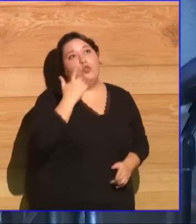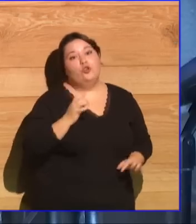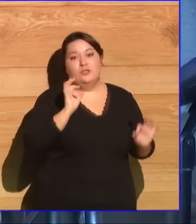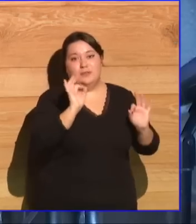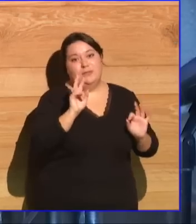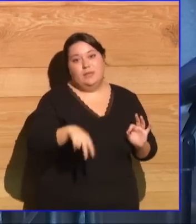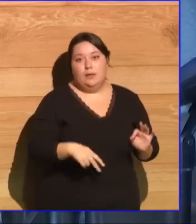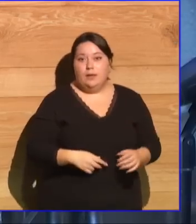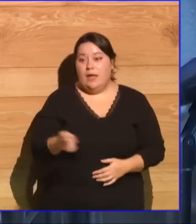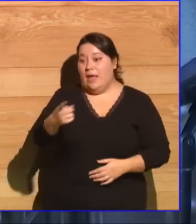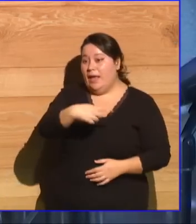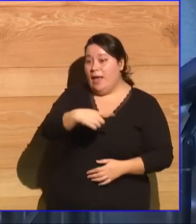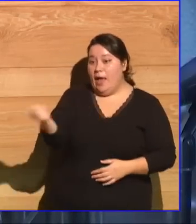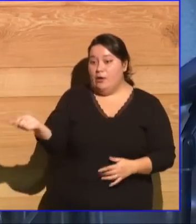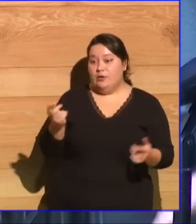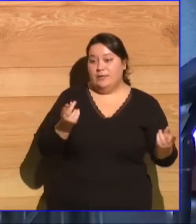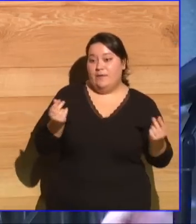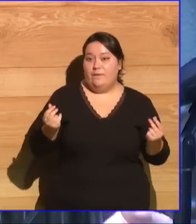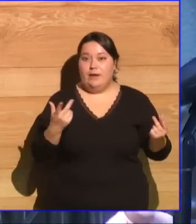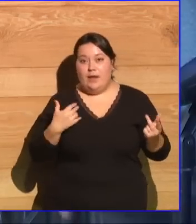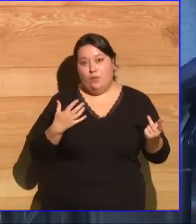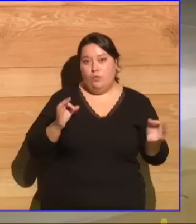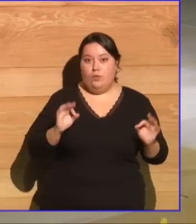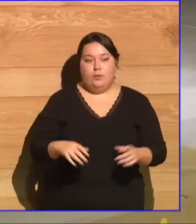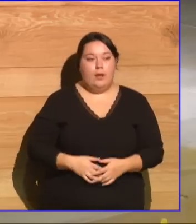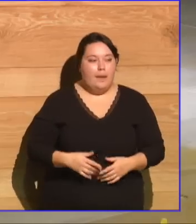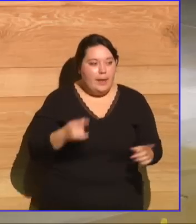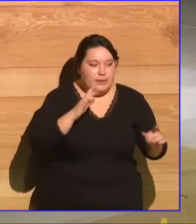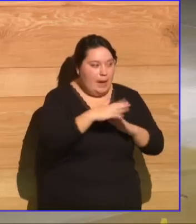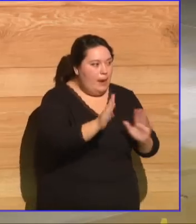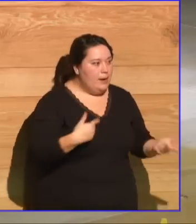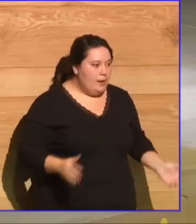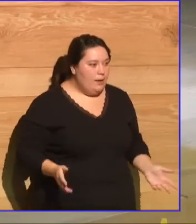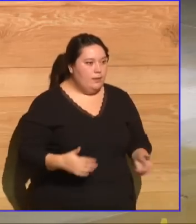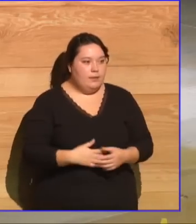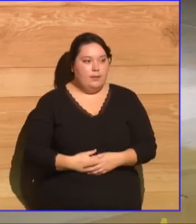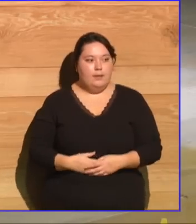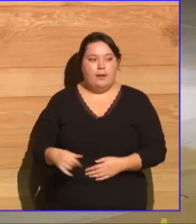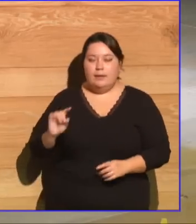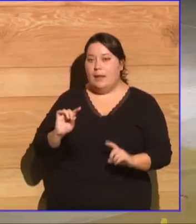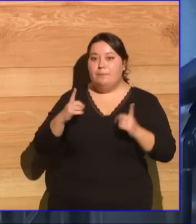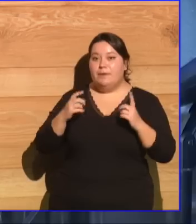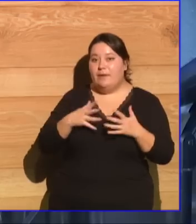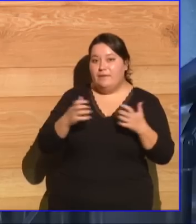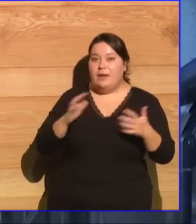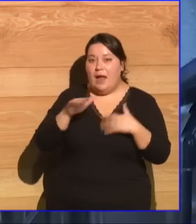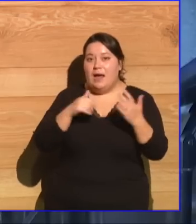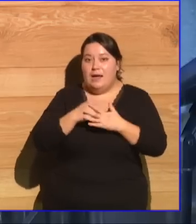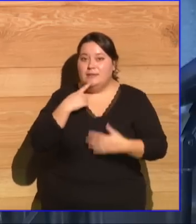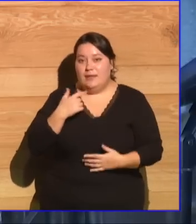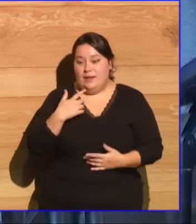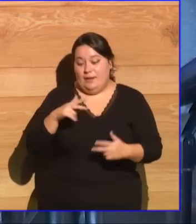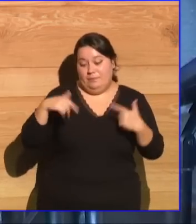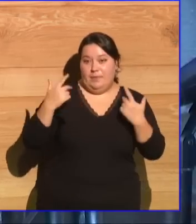ese recorrido que Ellos están bailando Smoking in your eyes. no, ya están volviendo. Déjale al muchacho, ostras. Voy a empezar la primera frase hasta Juan. que me dejéis. Vale.